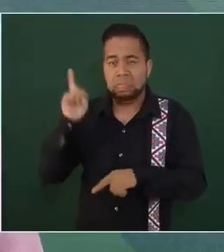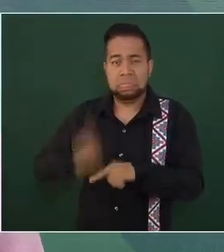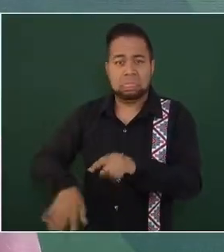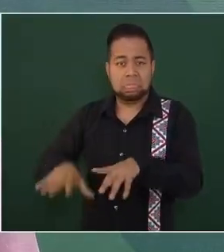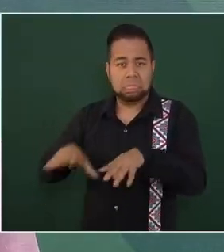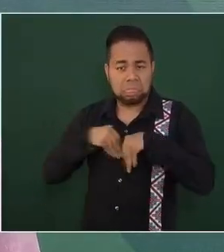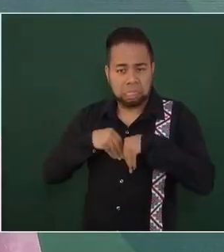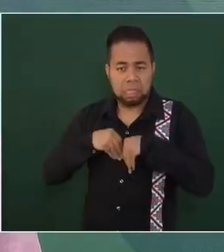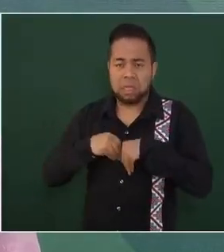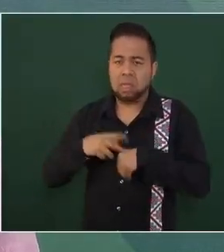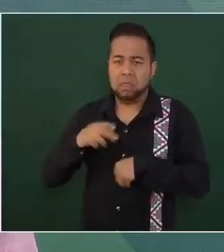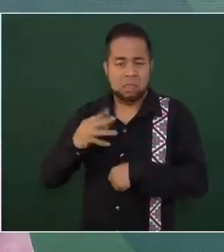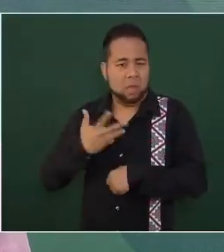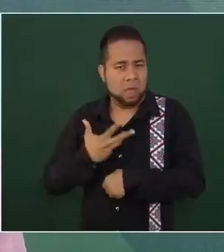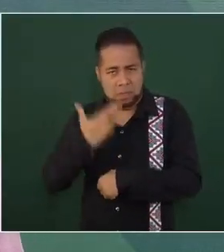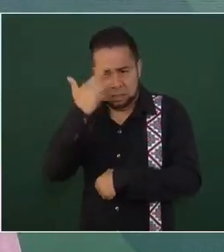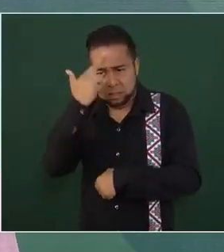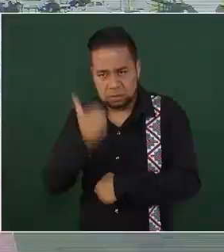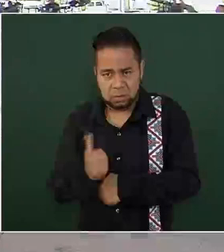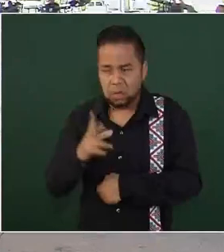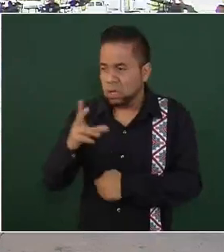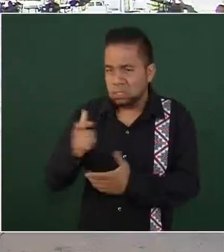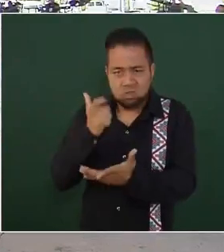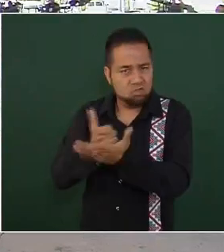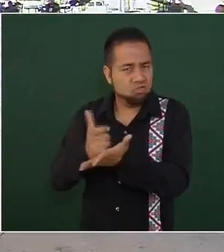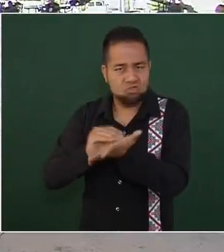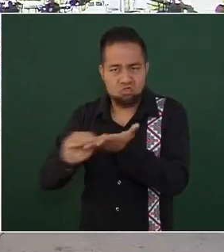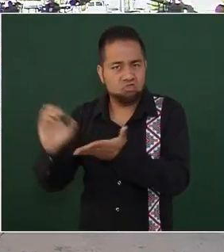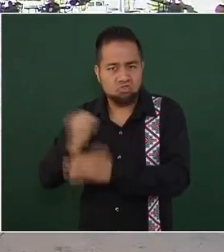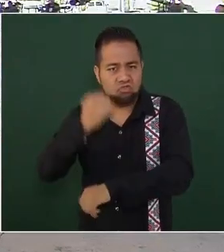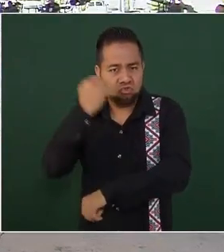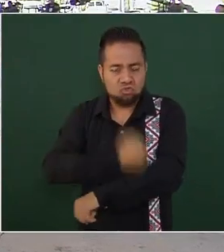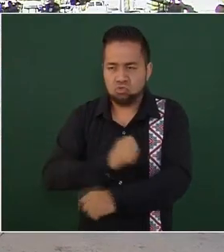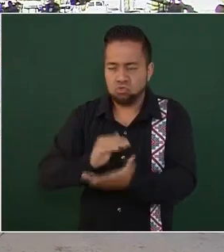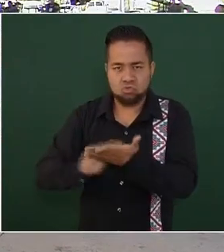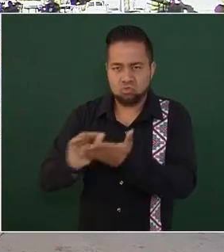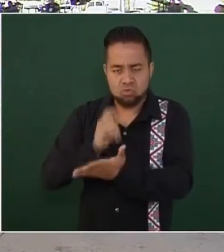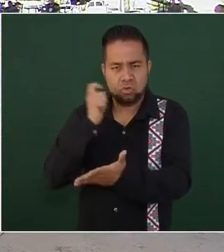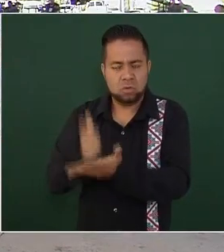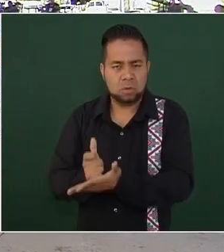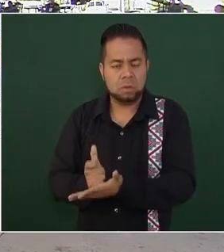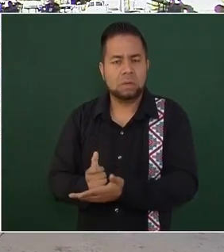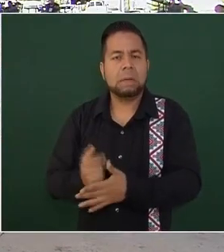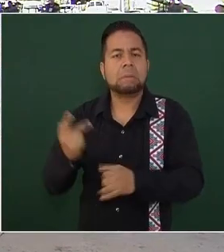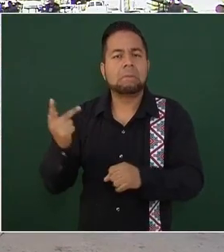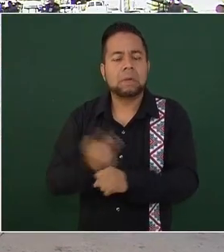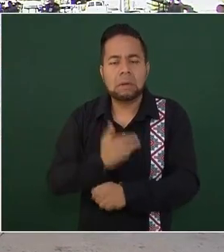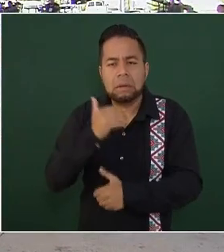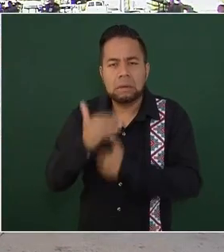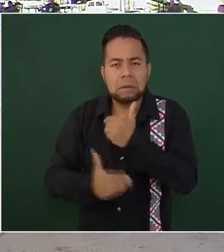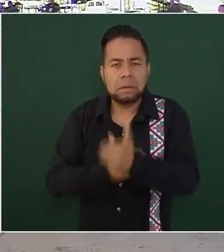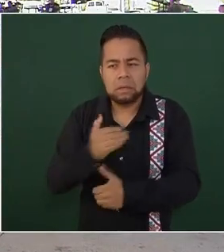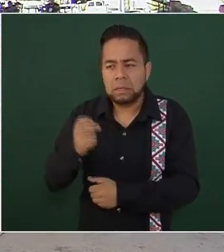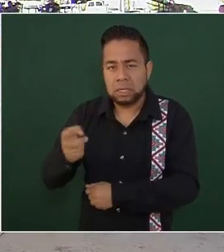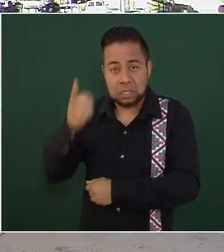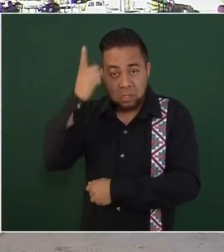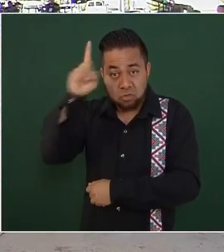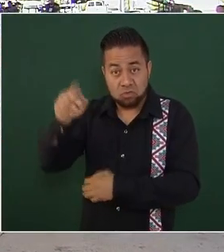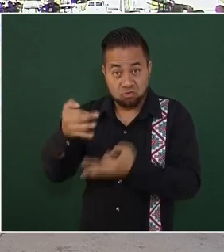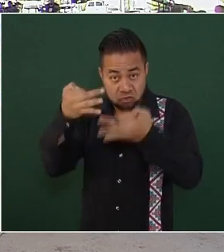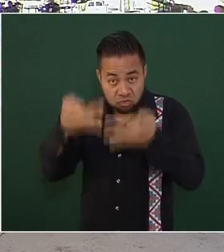injustamente y que no le habían pagado la indemnización pues resultó que no era el dueño